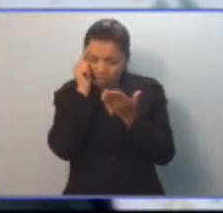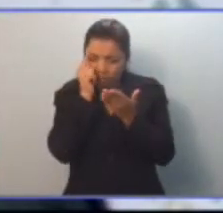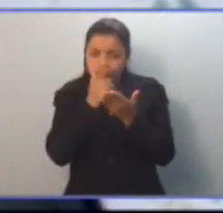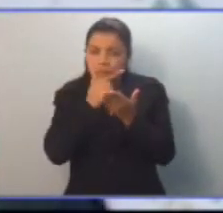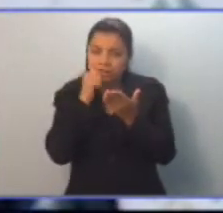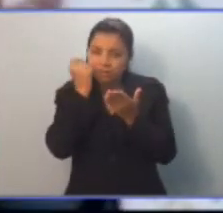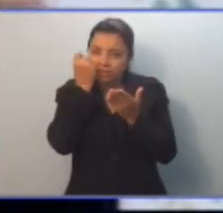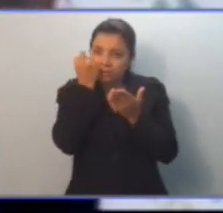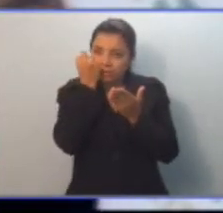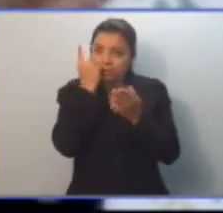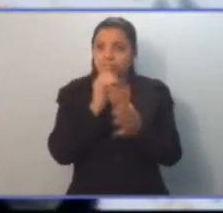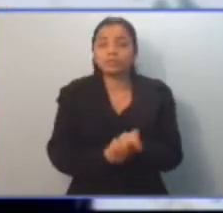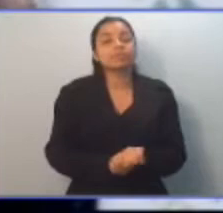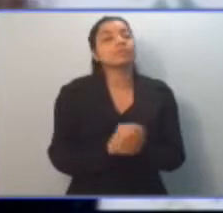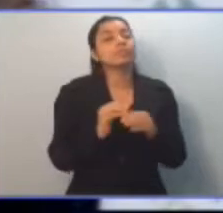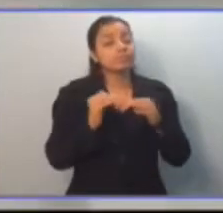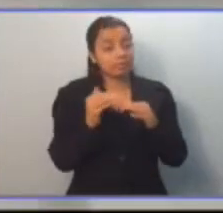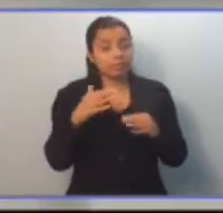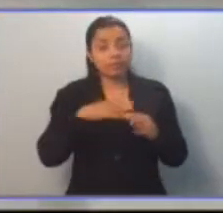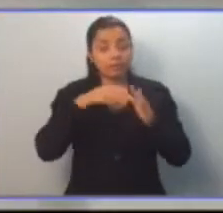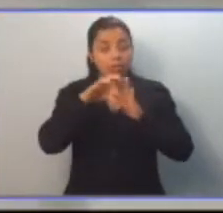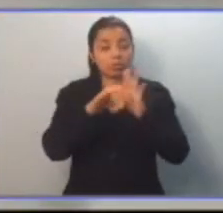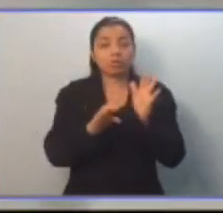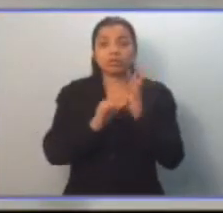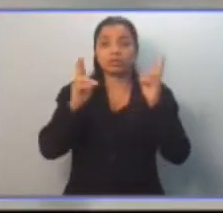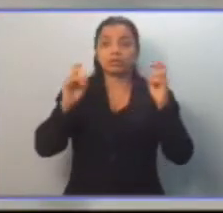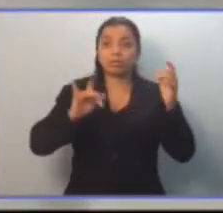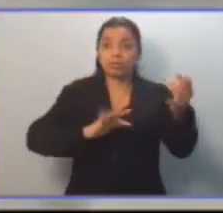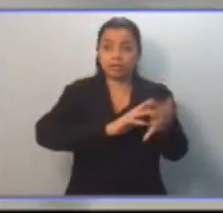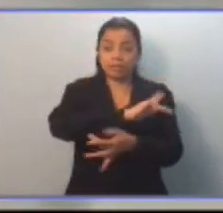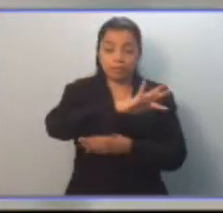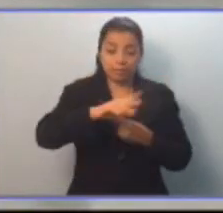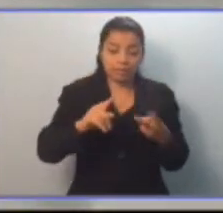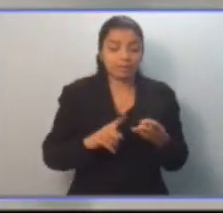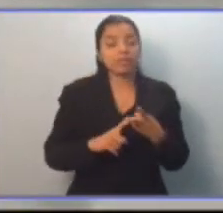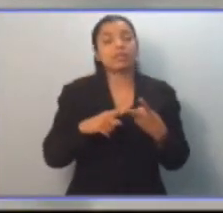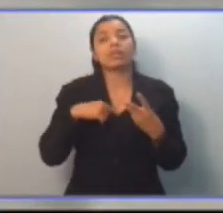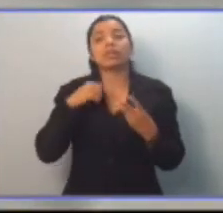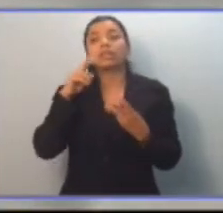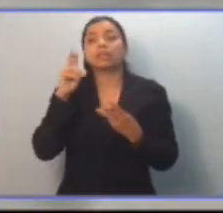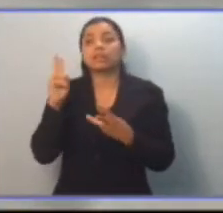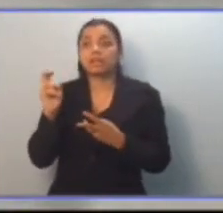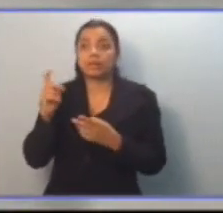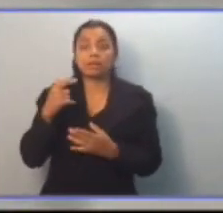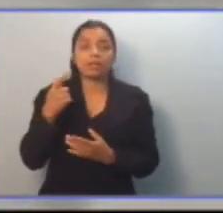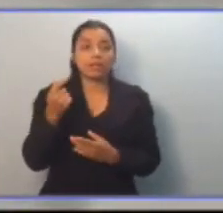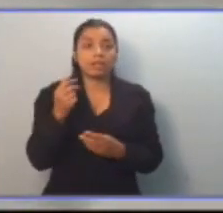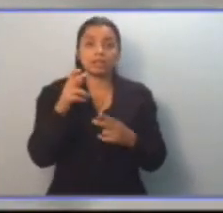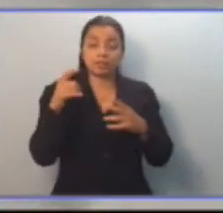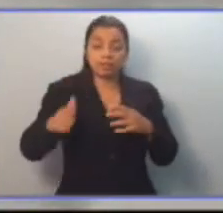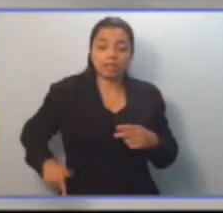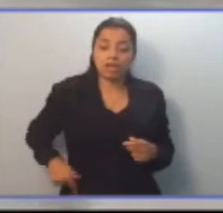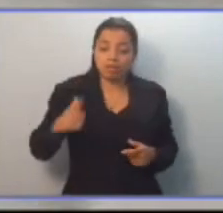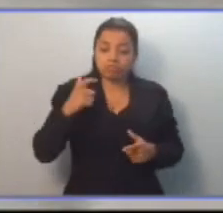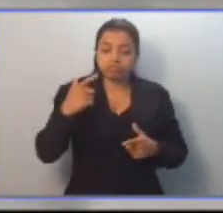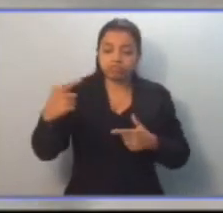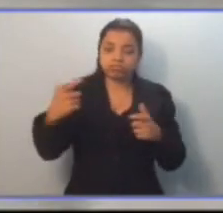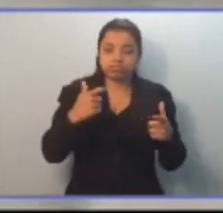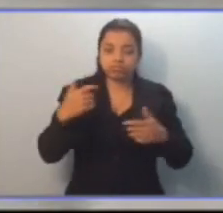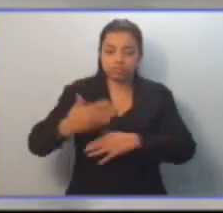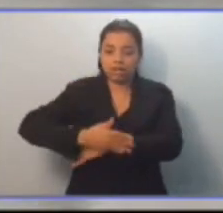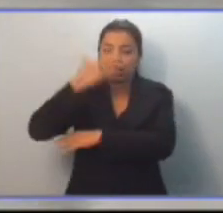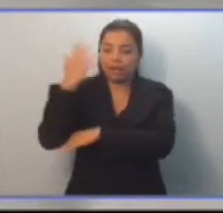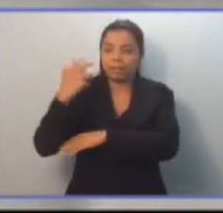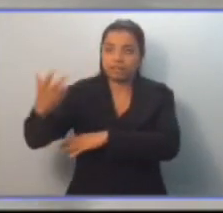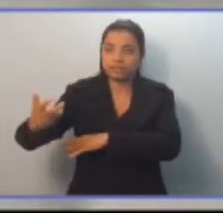sería, además de tengo cursos en medio ambiente, tengo cursos en manejo del contrabando de armas en zonas